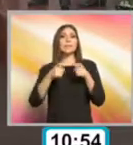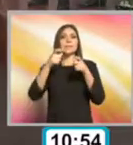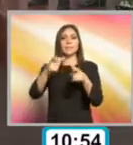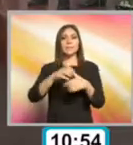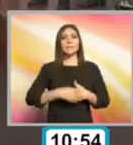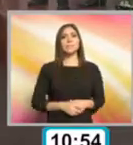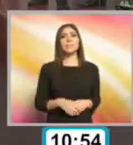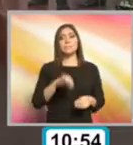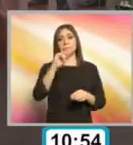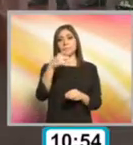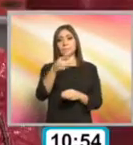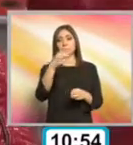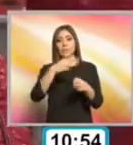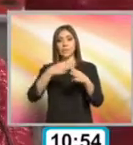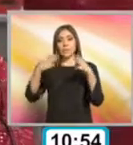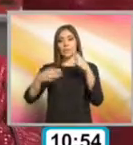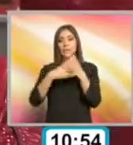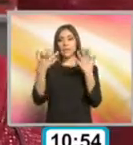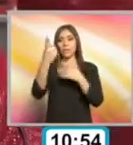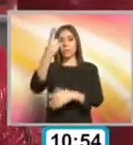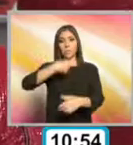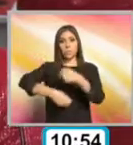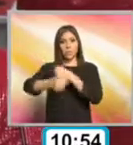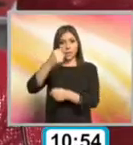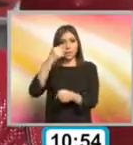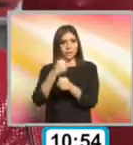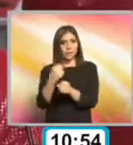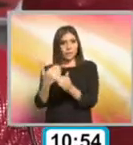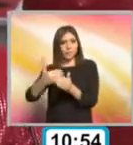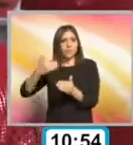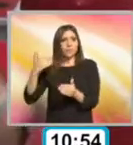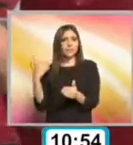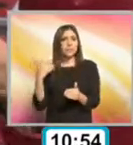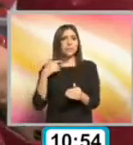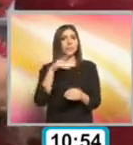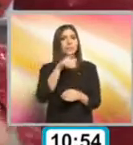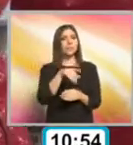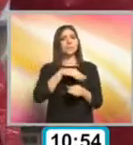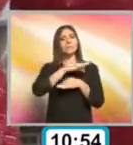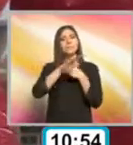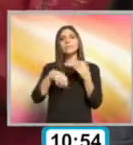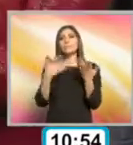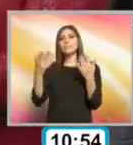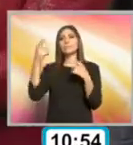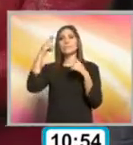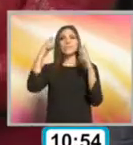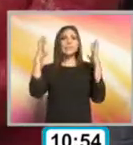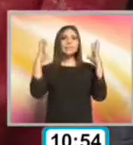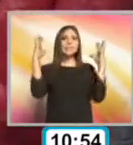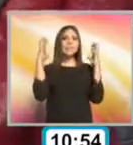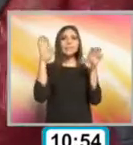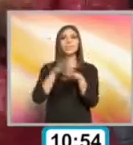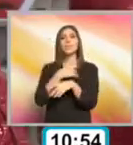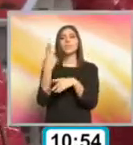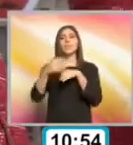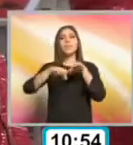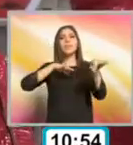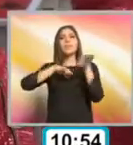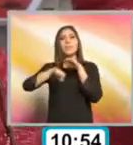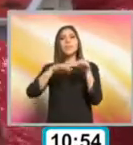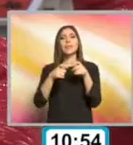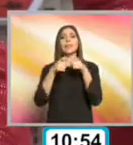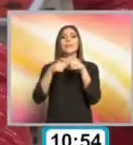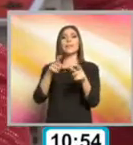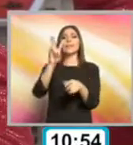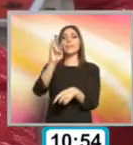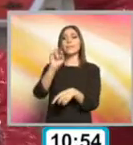este material desde el año pasado, inclusive nosotros andábamos con la cabeza que nos explotaba porque estábamos trabajando con el disco en